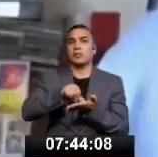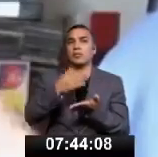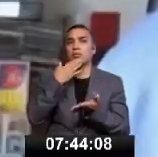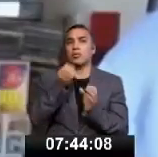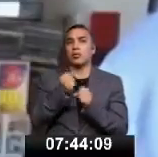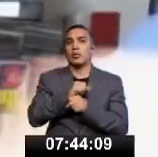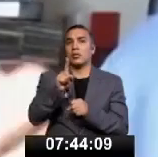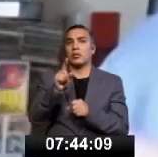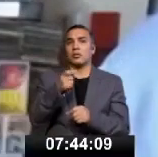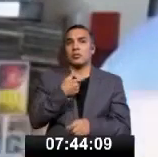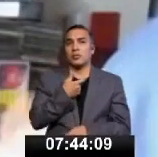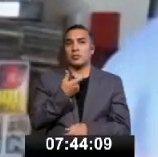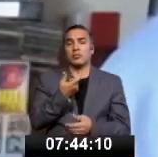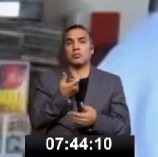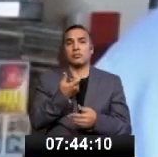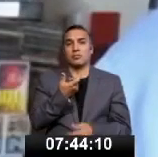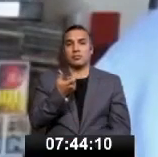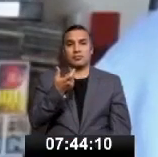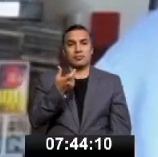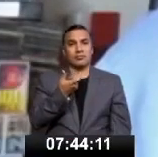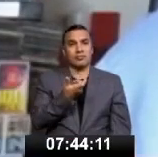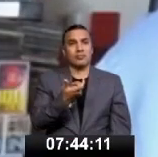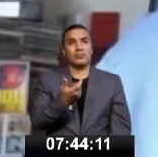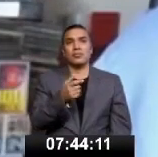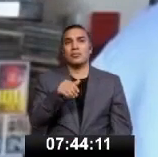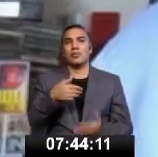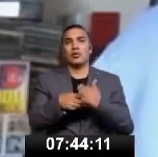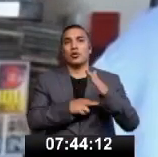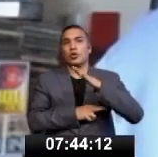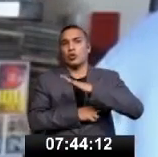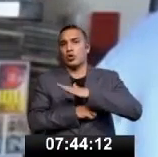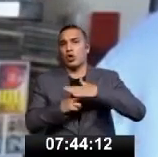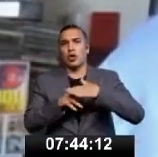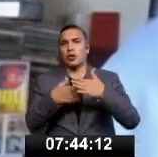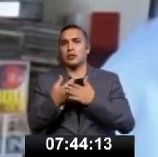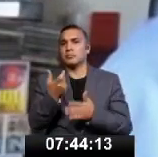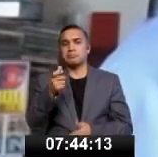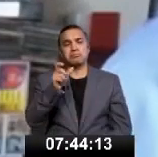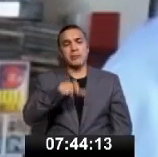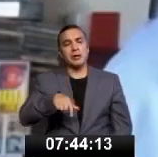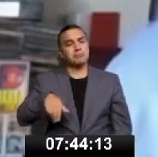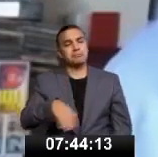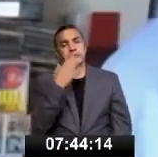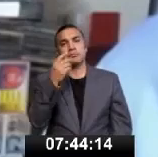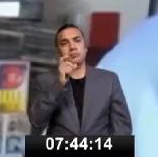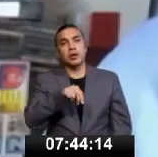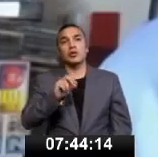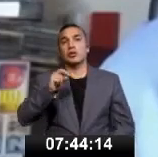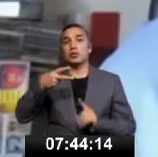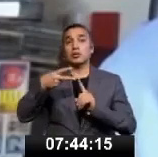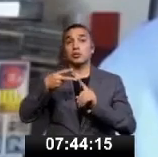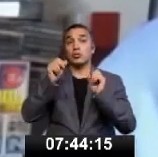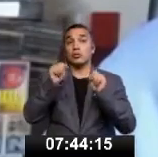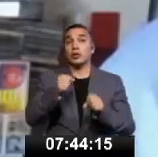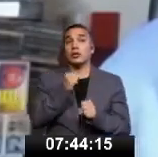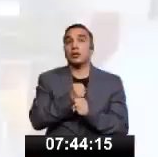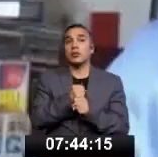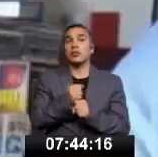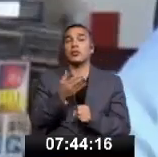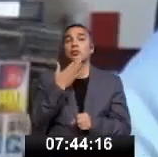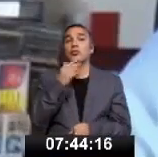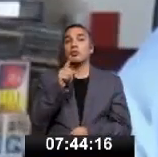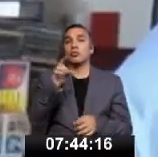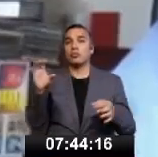hace ahora con los carriles exclusivos, tal cual lo hace con el trole, el eco, etc. Segundo, que se pueda operar a través de